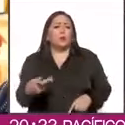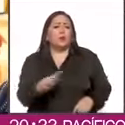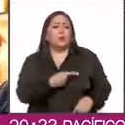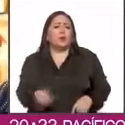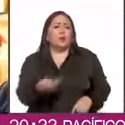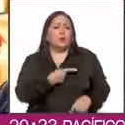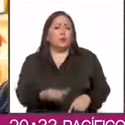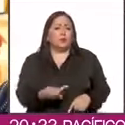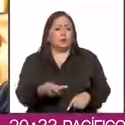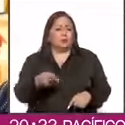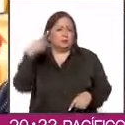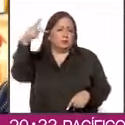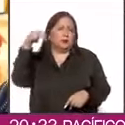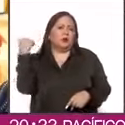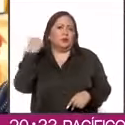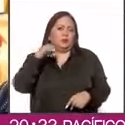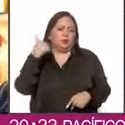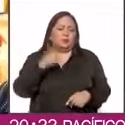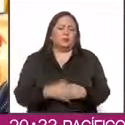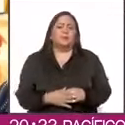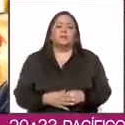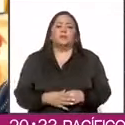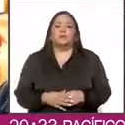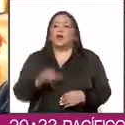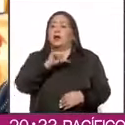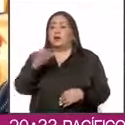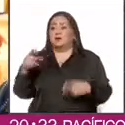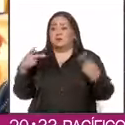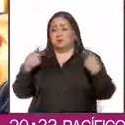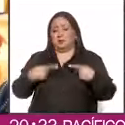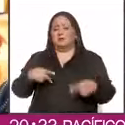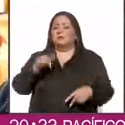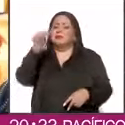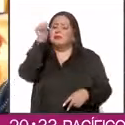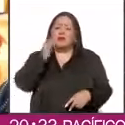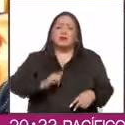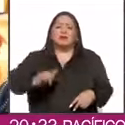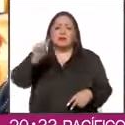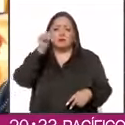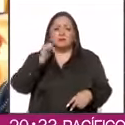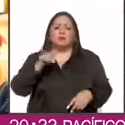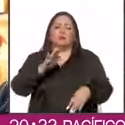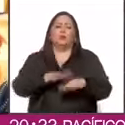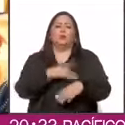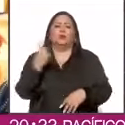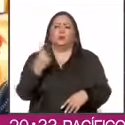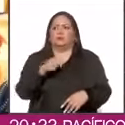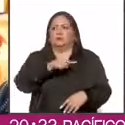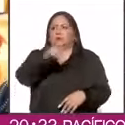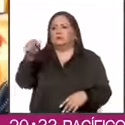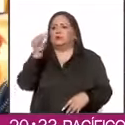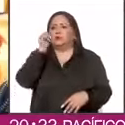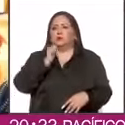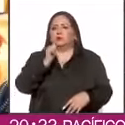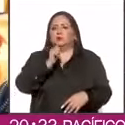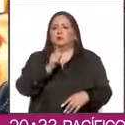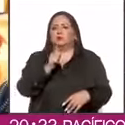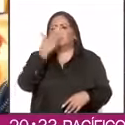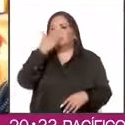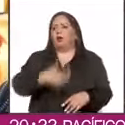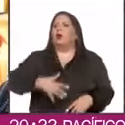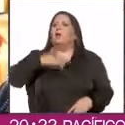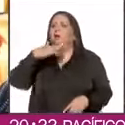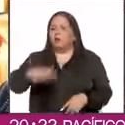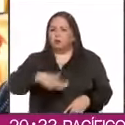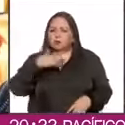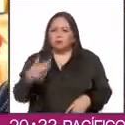y empobrecida, a los damnificados de siempre, a las víctimas históricas de la corrupción,